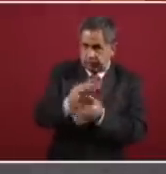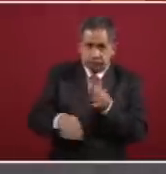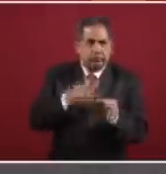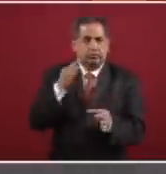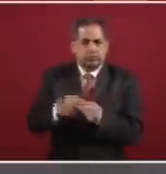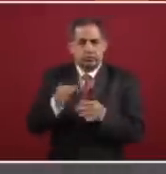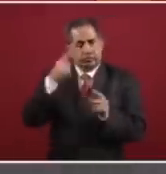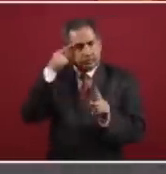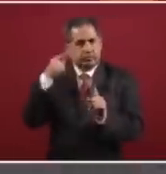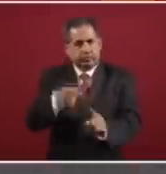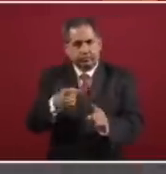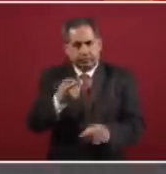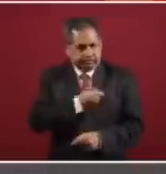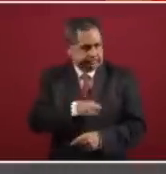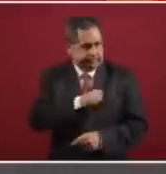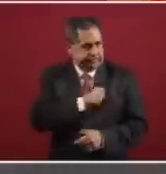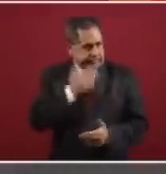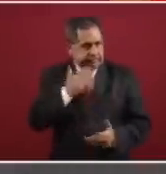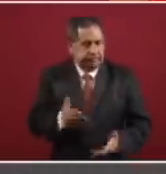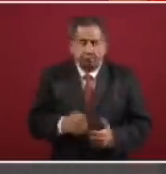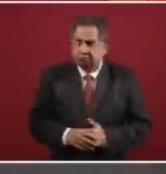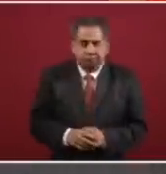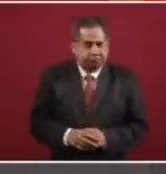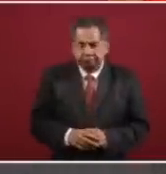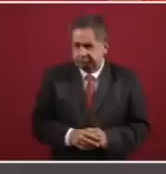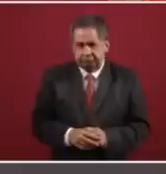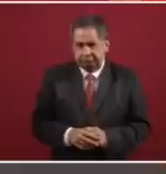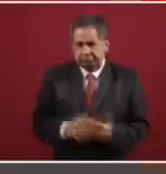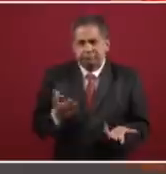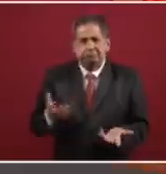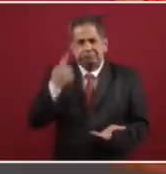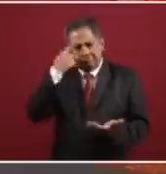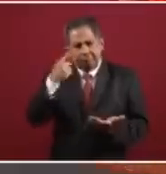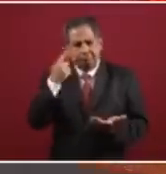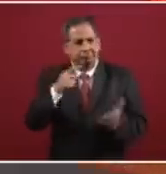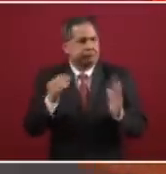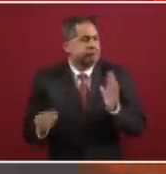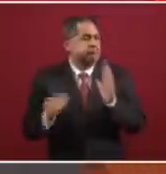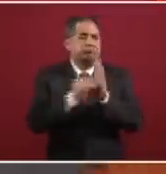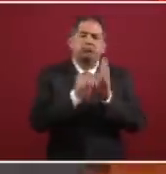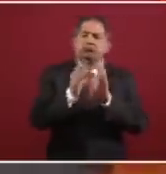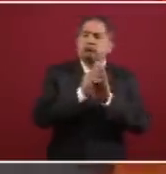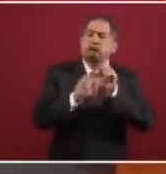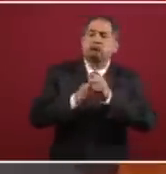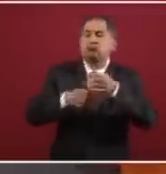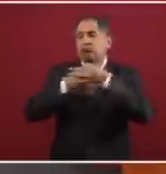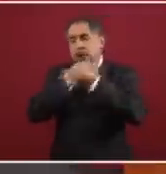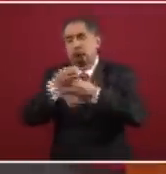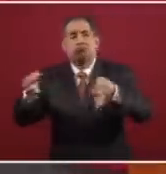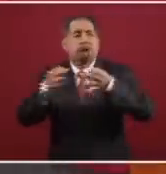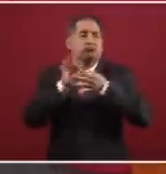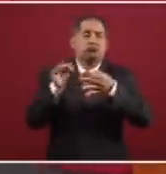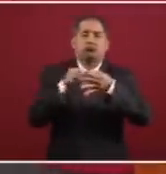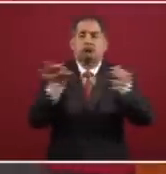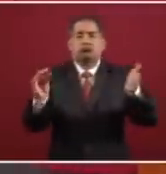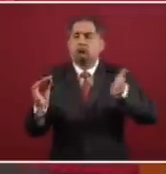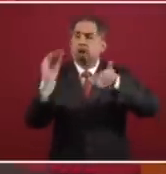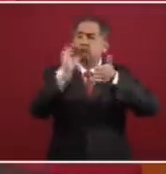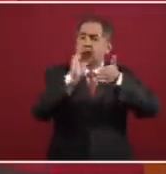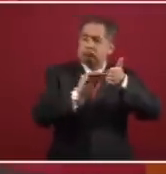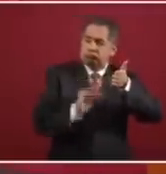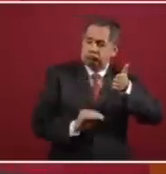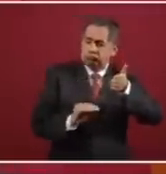destinado en este caso a la salud. ¿Para qué queremos enunciados principios